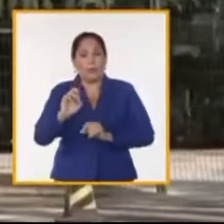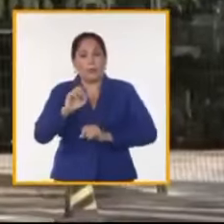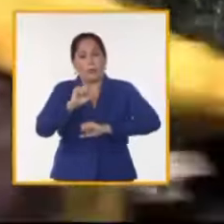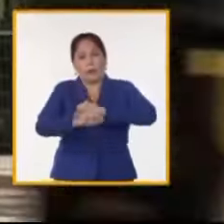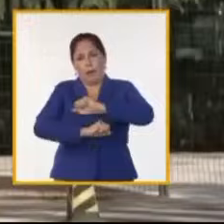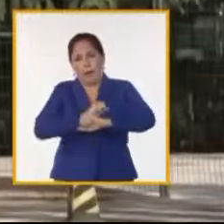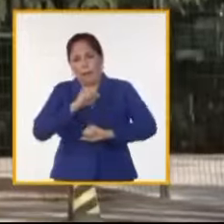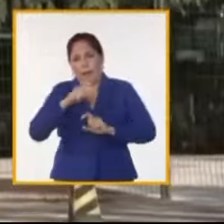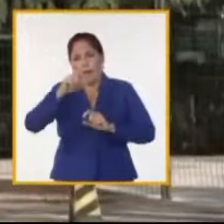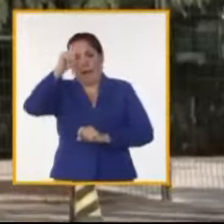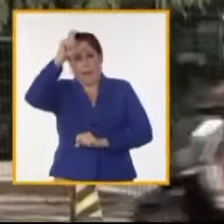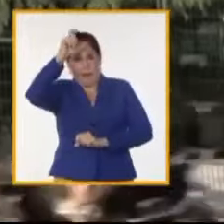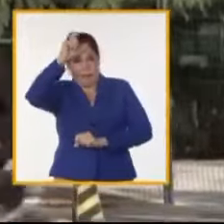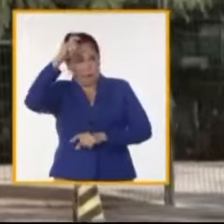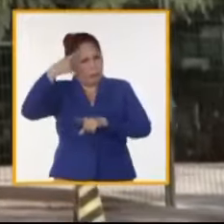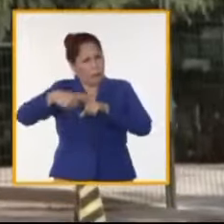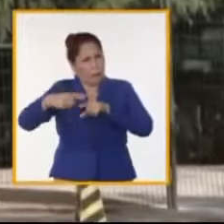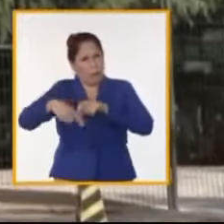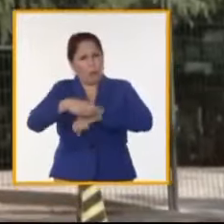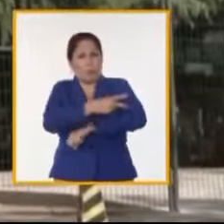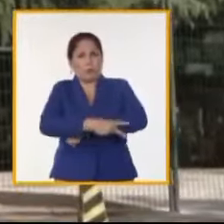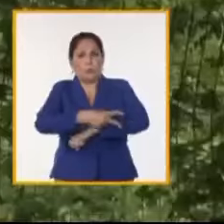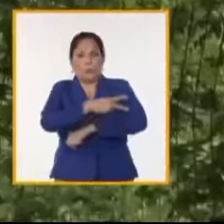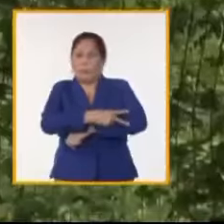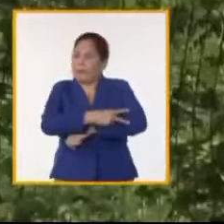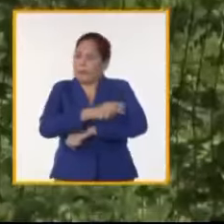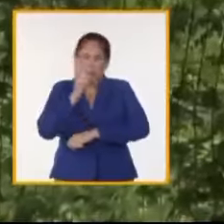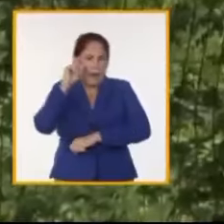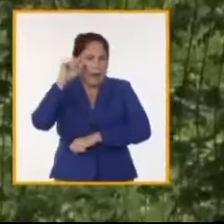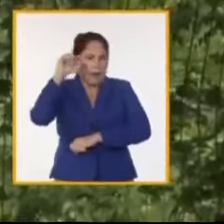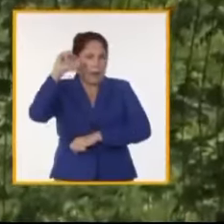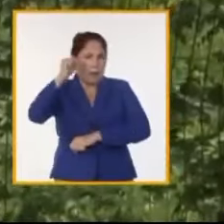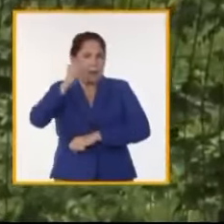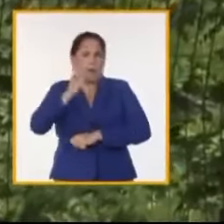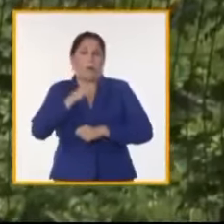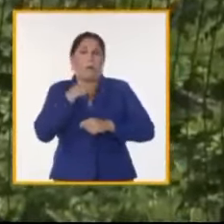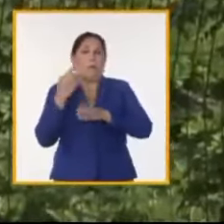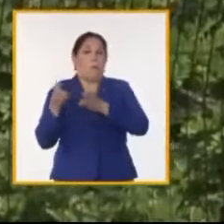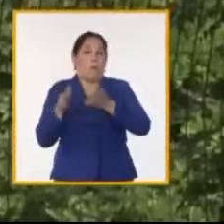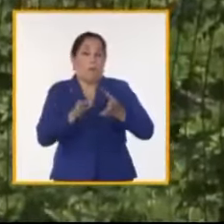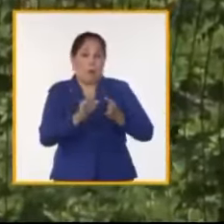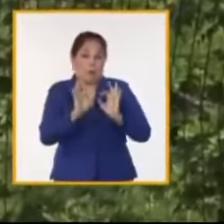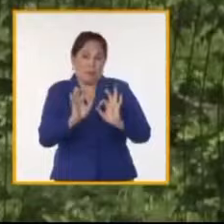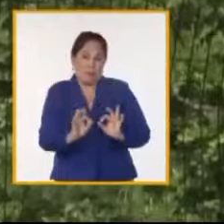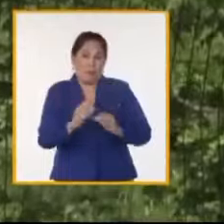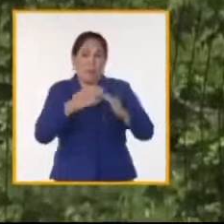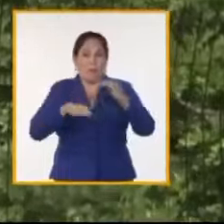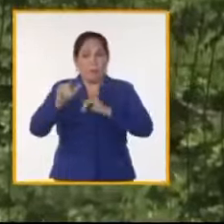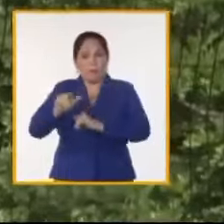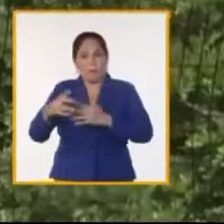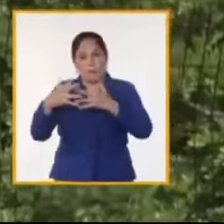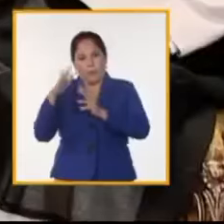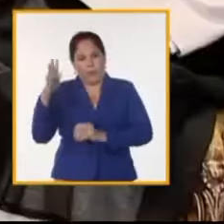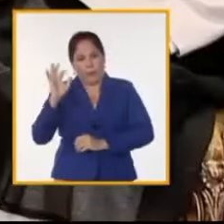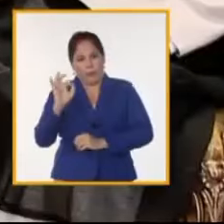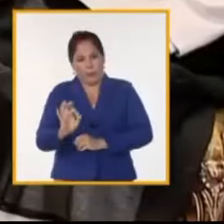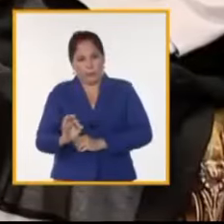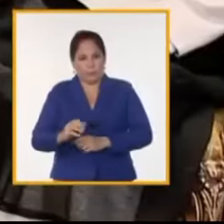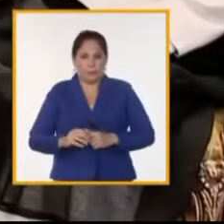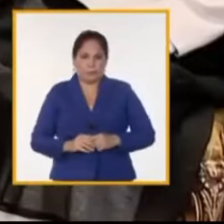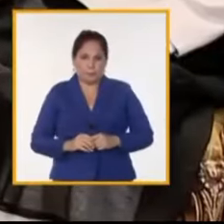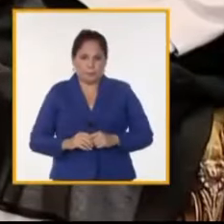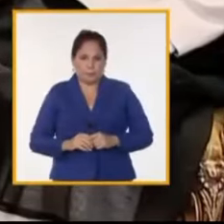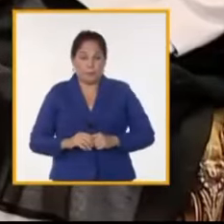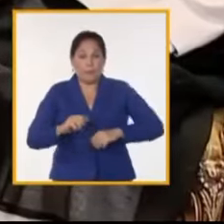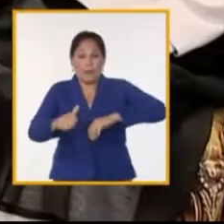Irak Egipto y Jordania también saludaron la memoria del presidente iraní y de su ministro de relaciones exteriores